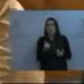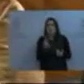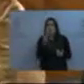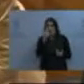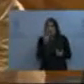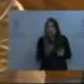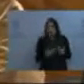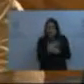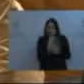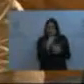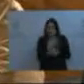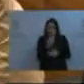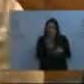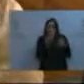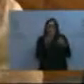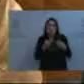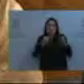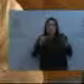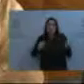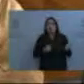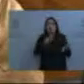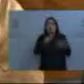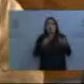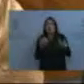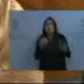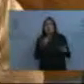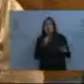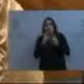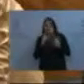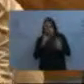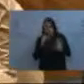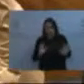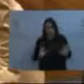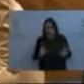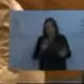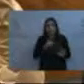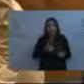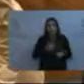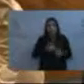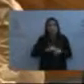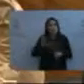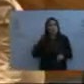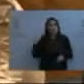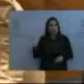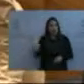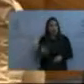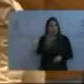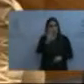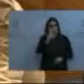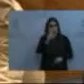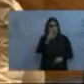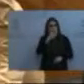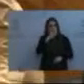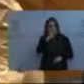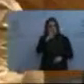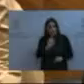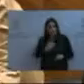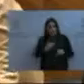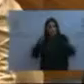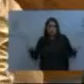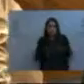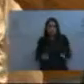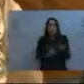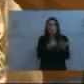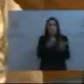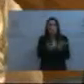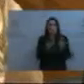persona tiene que hacer alguna alegación. Y también este pasado lunes, el día 5, el BOPA publicaba el convenio